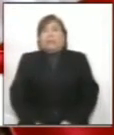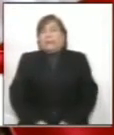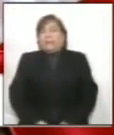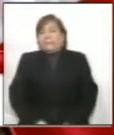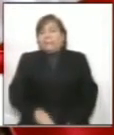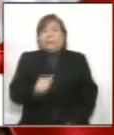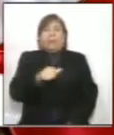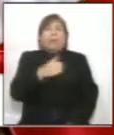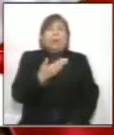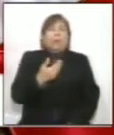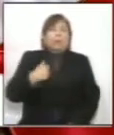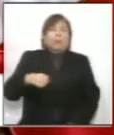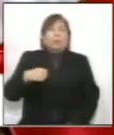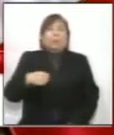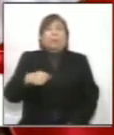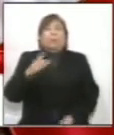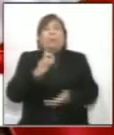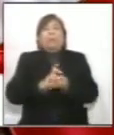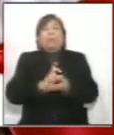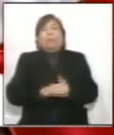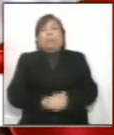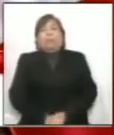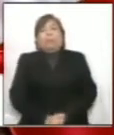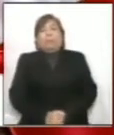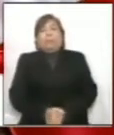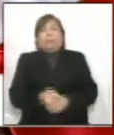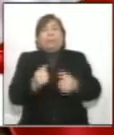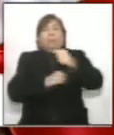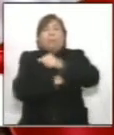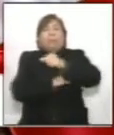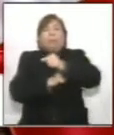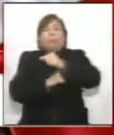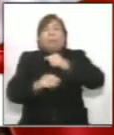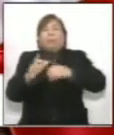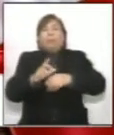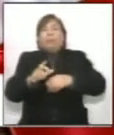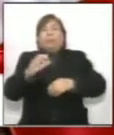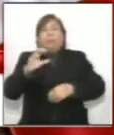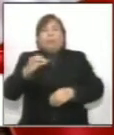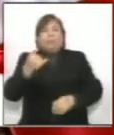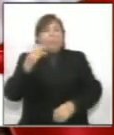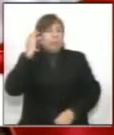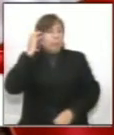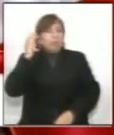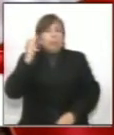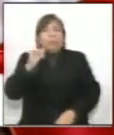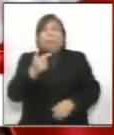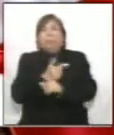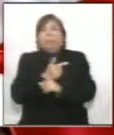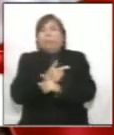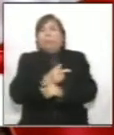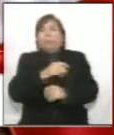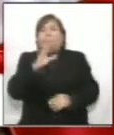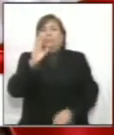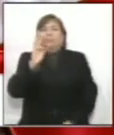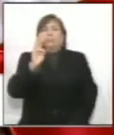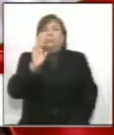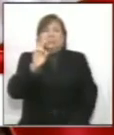y a otros municipios, como en el caso de Lima, Puente Piedra, San Juan de Miraflores, San Juan de Lurigancho, 67 mil